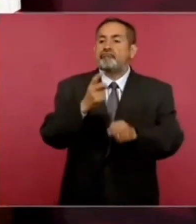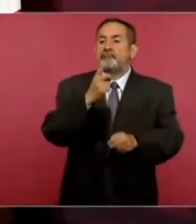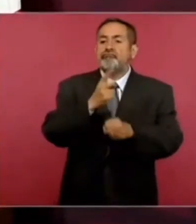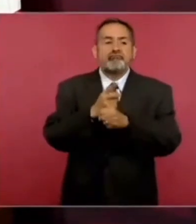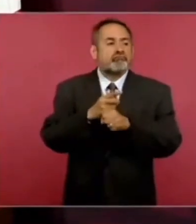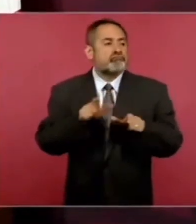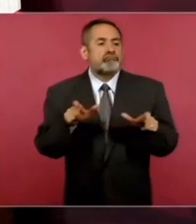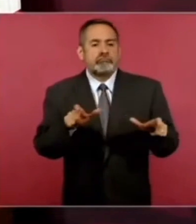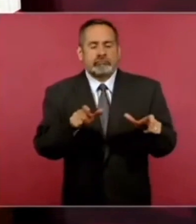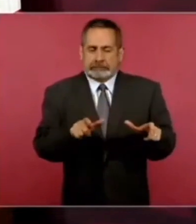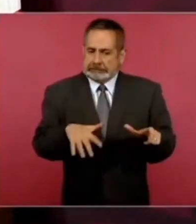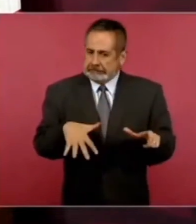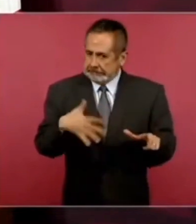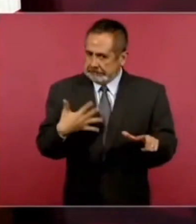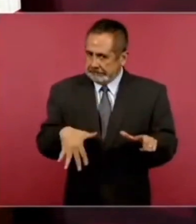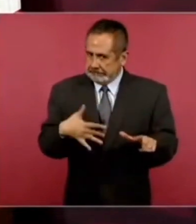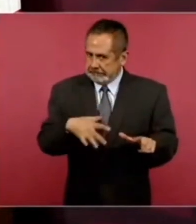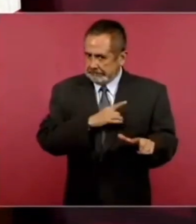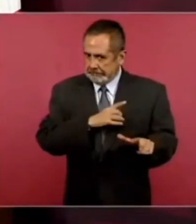nanita.